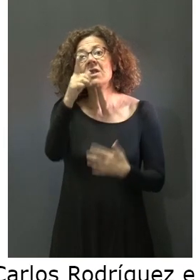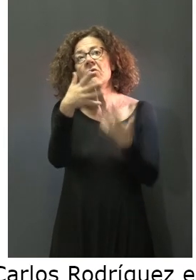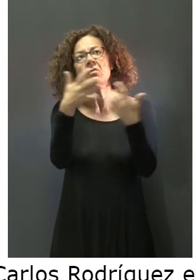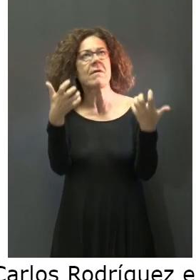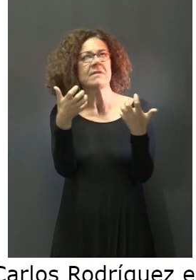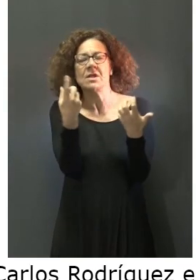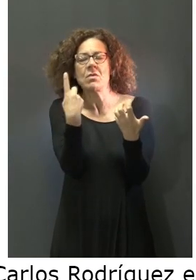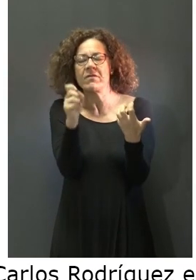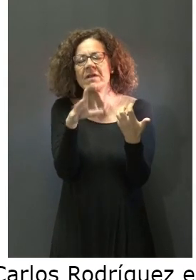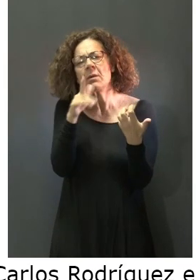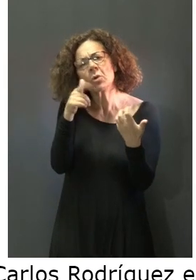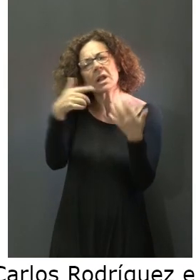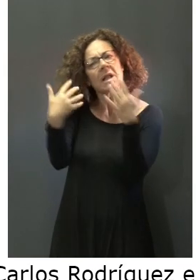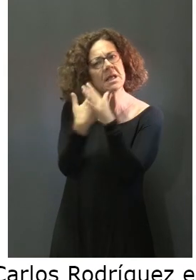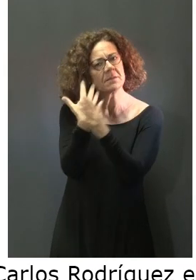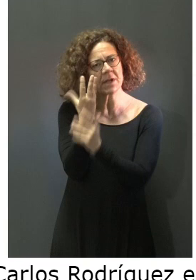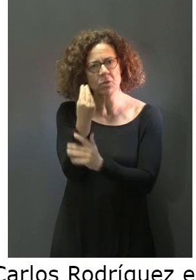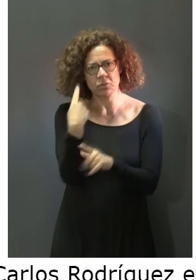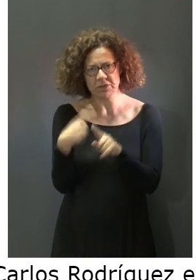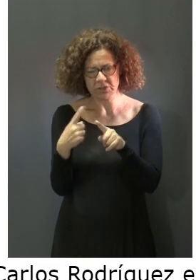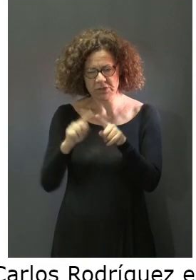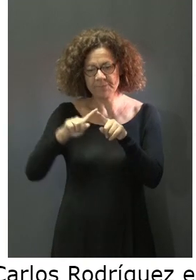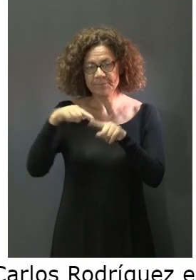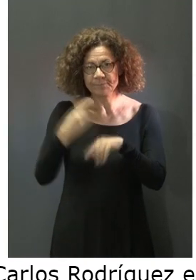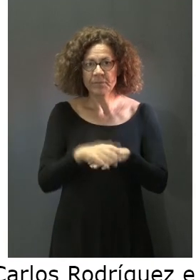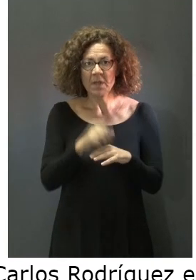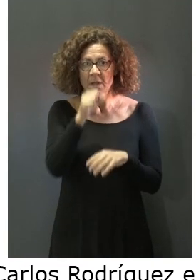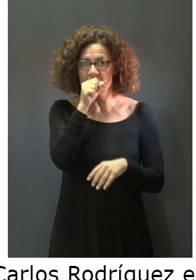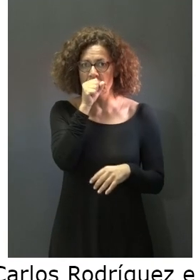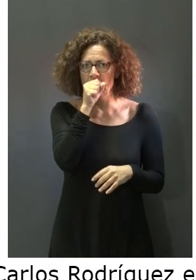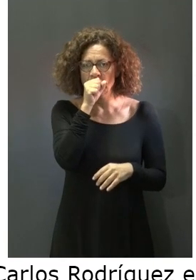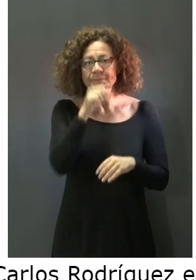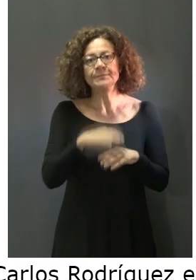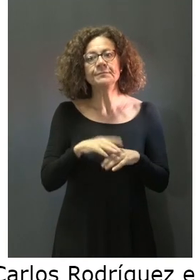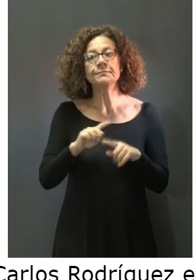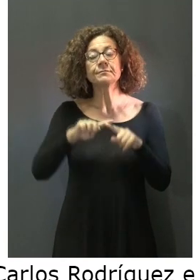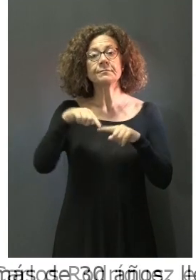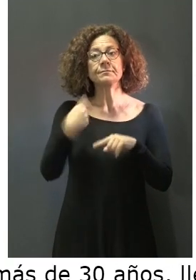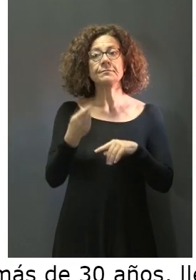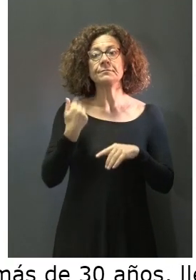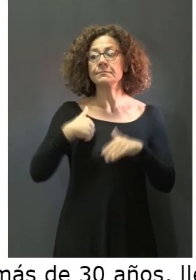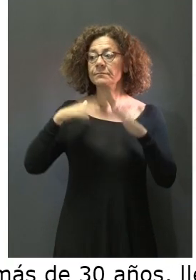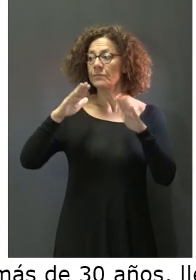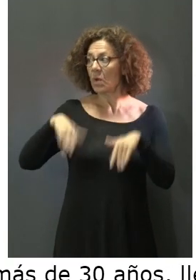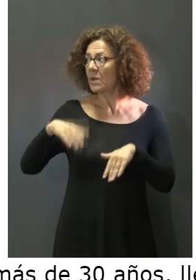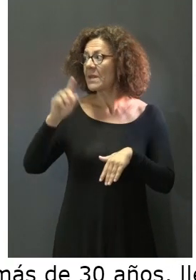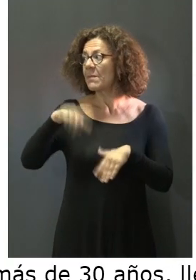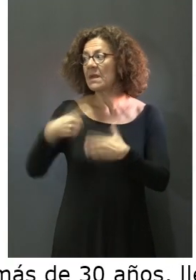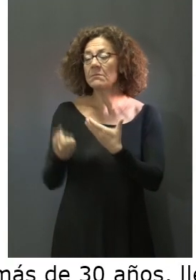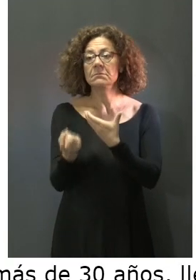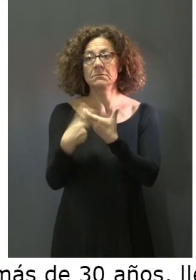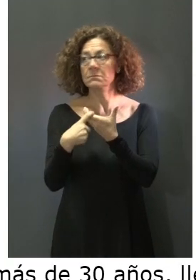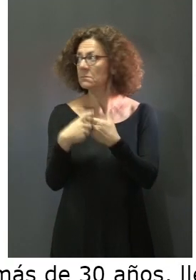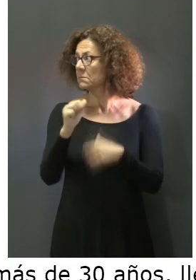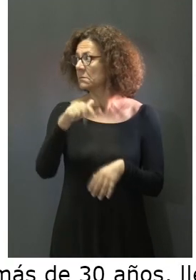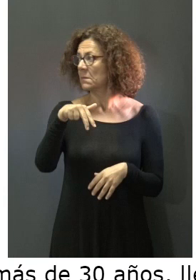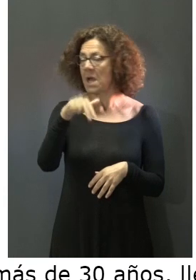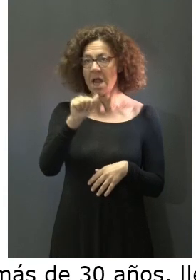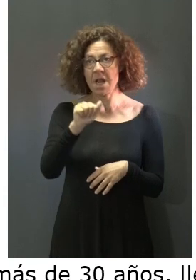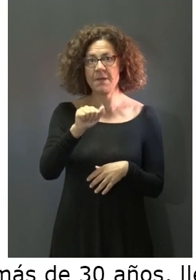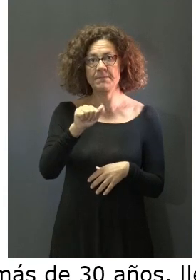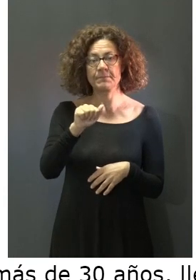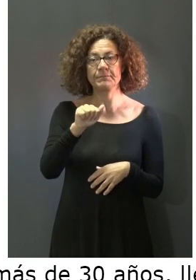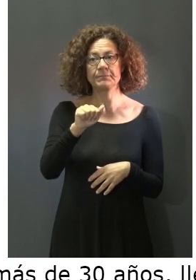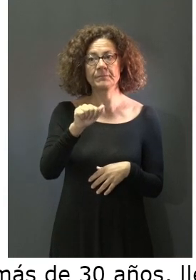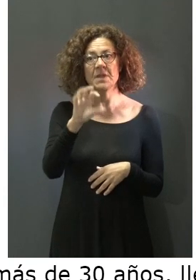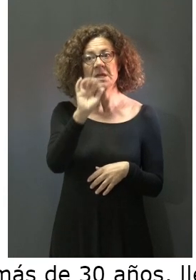porque él nos dirá muchas cosas después. Y luego, por último, también interviene Ana Bullón